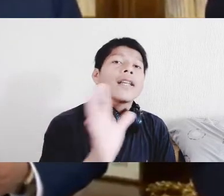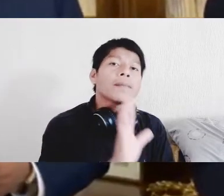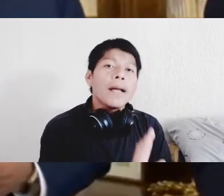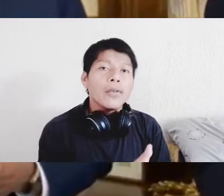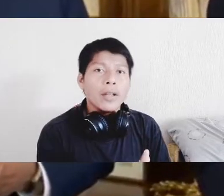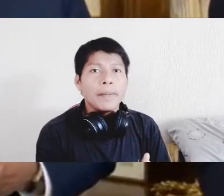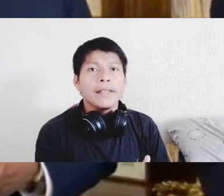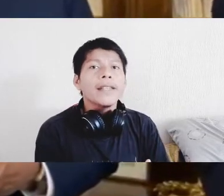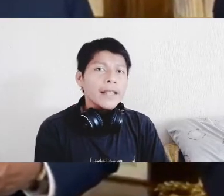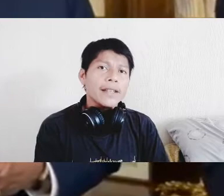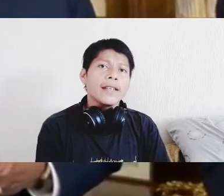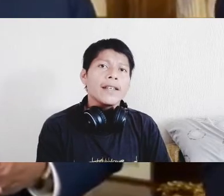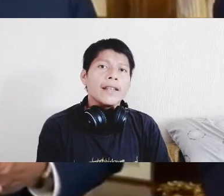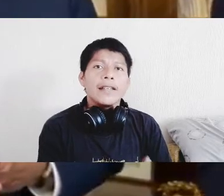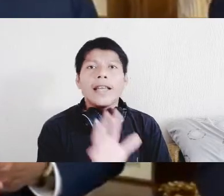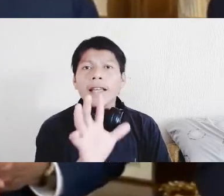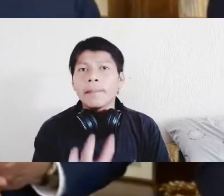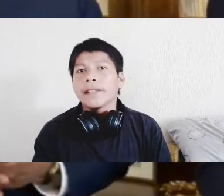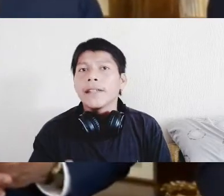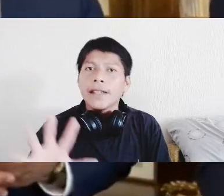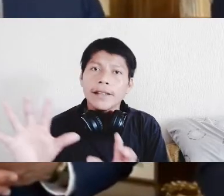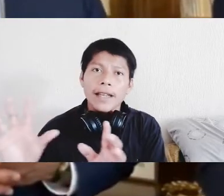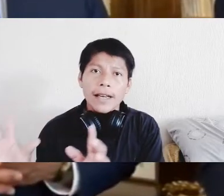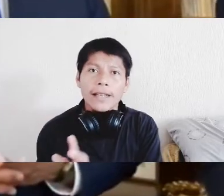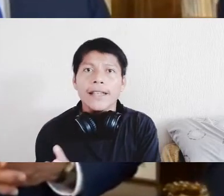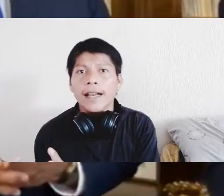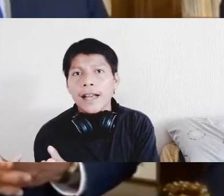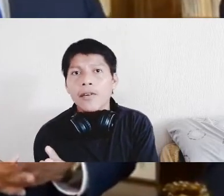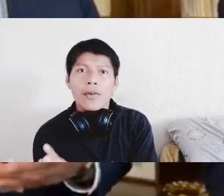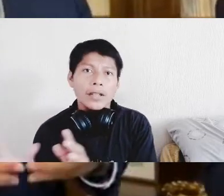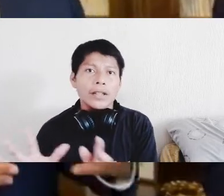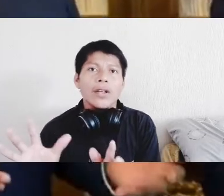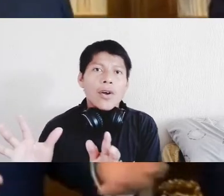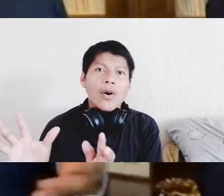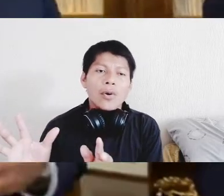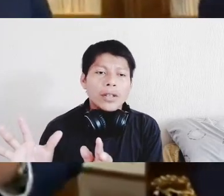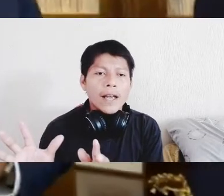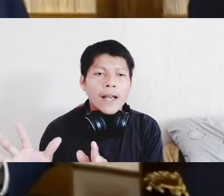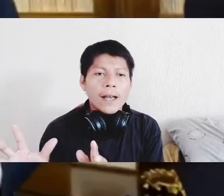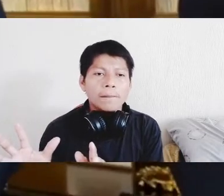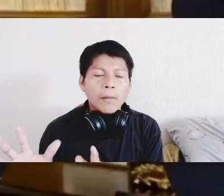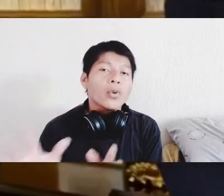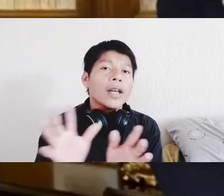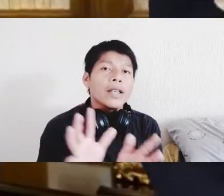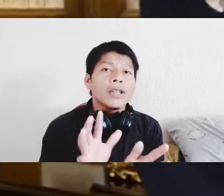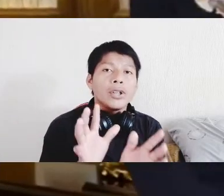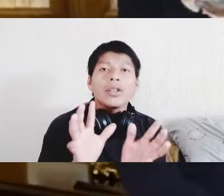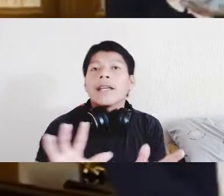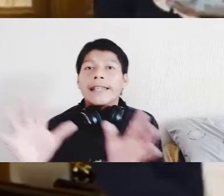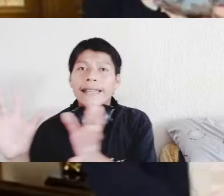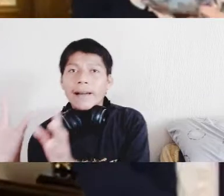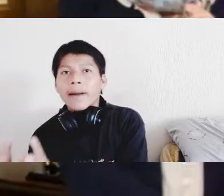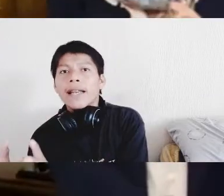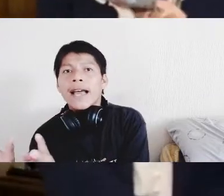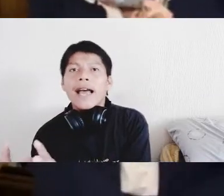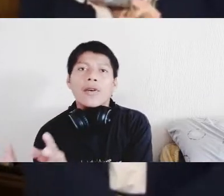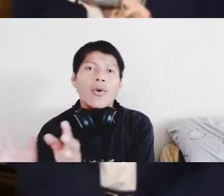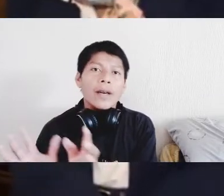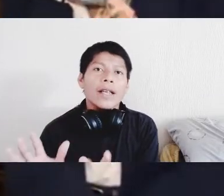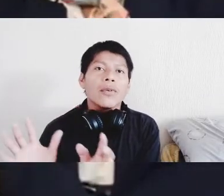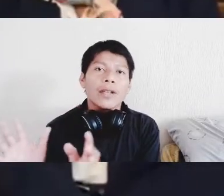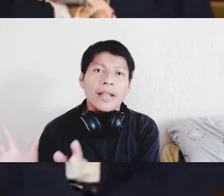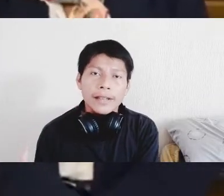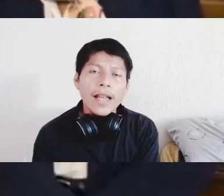con respaldo del presidente. Y de ahí el presidente tenía que sacar, ahora sí, otra decisión de llamar